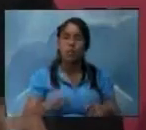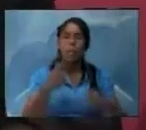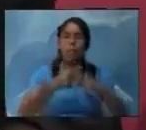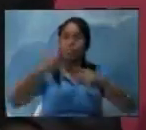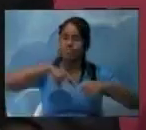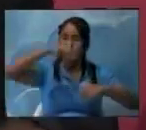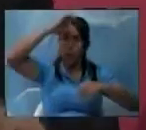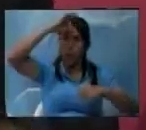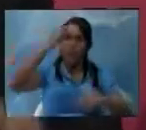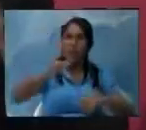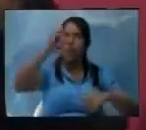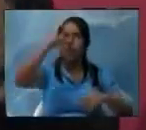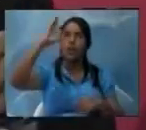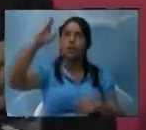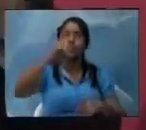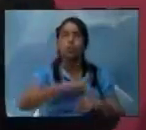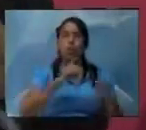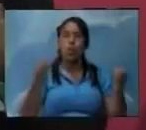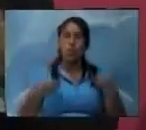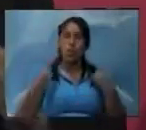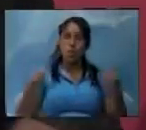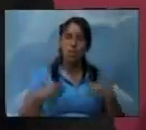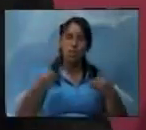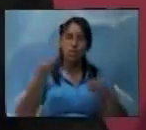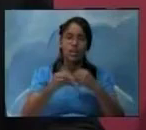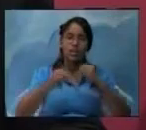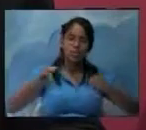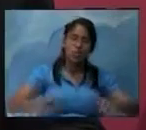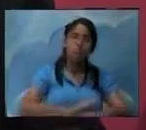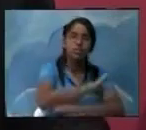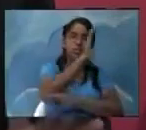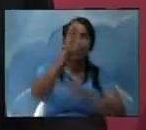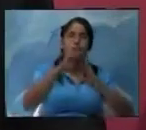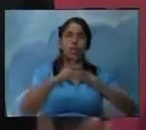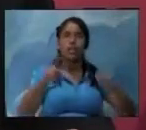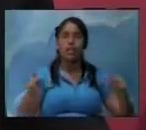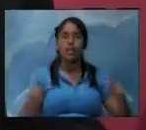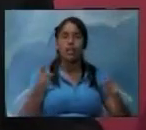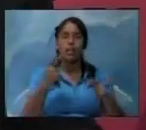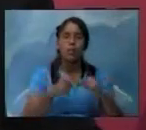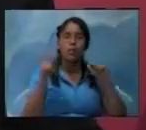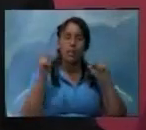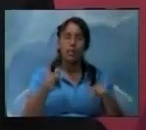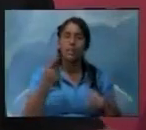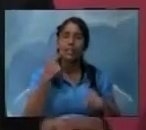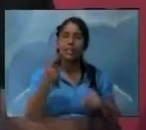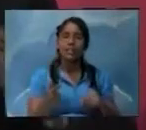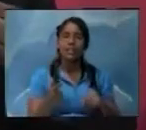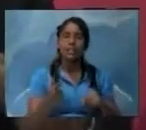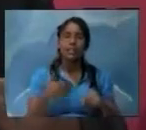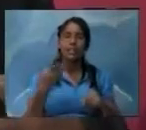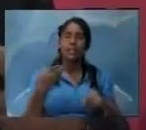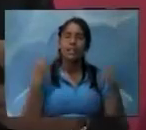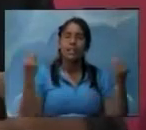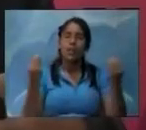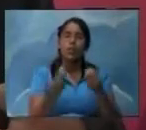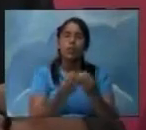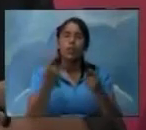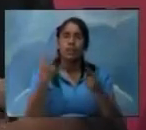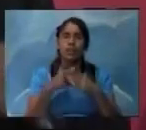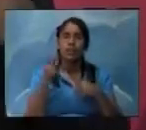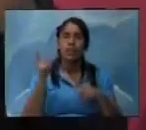nosotros hemos creído en el Dios vivo, el que hizo los cielos y la tierra. Pero note acá que dice que se juntaron